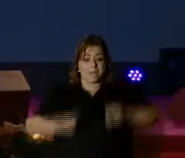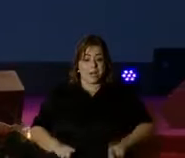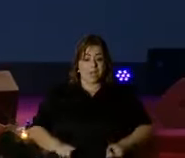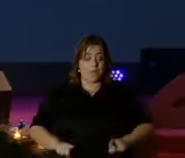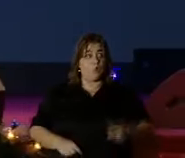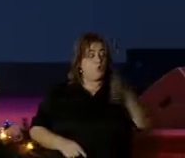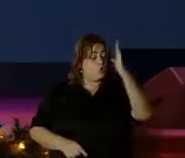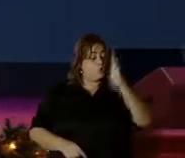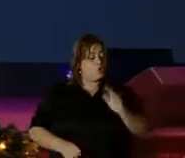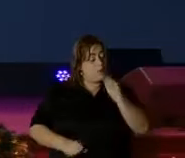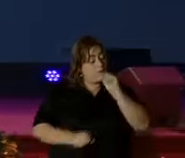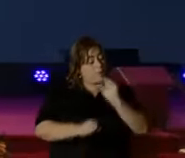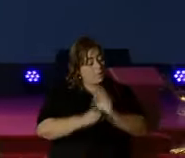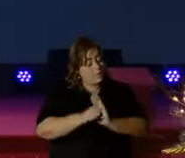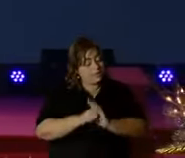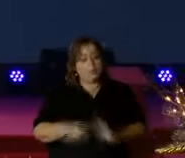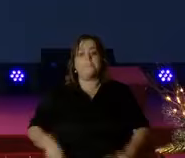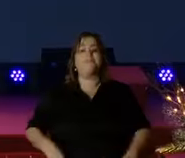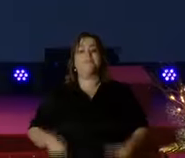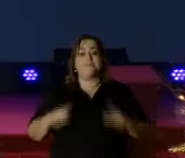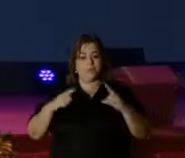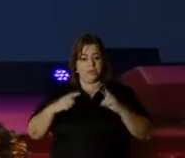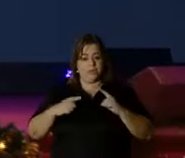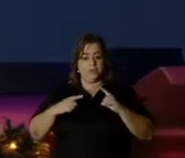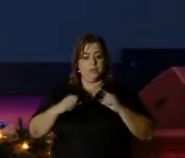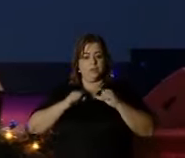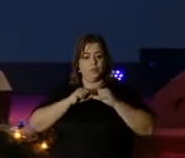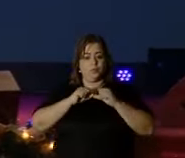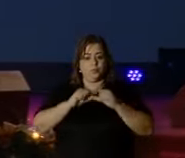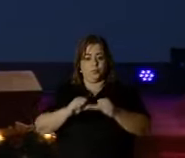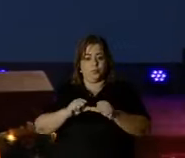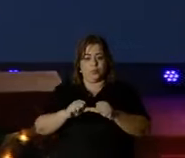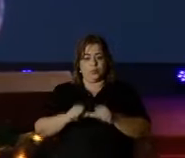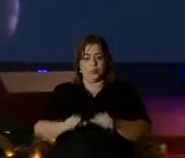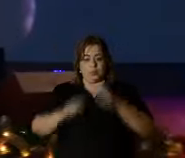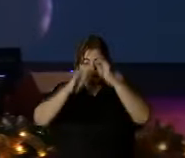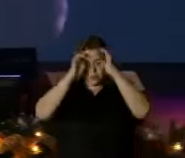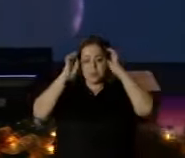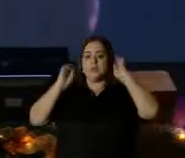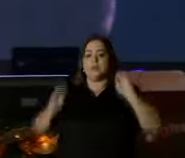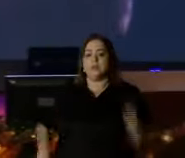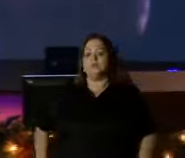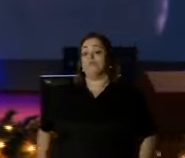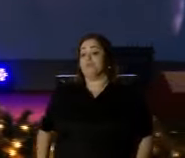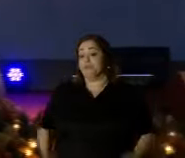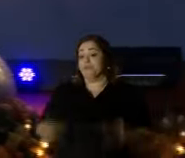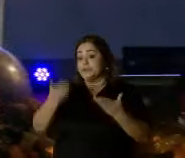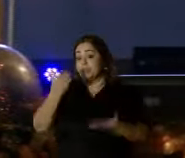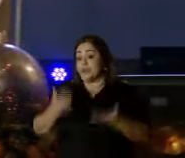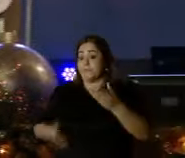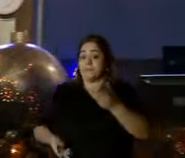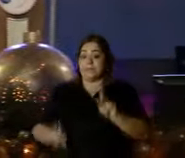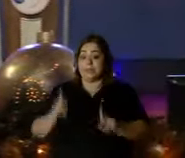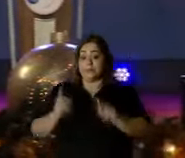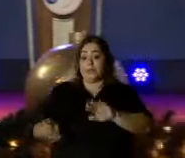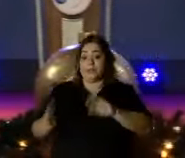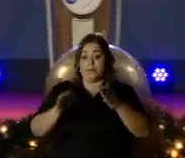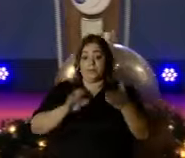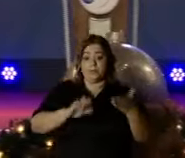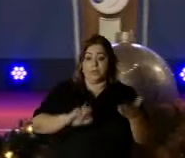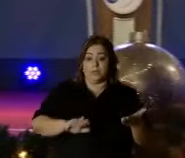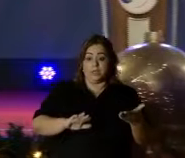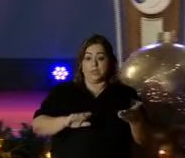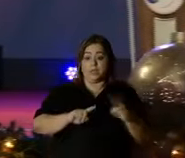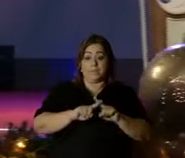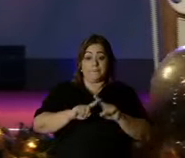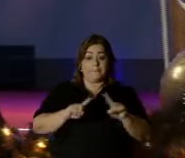está vivo. Como Dios te lo dijo, está vivo. No todo el mundo va a vivir para siempre. Hay gente que se tienen que morir. Y la Biblia dice que es